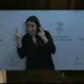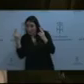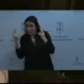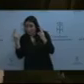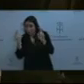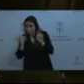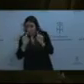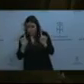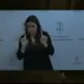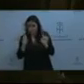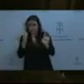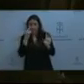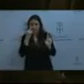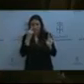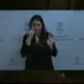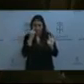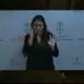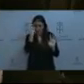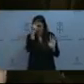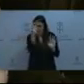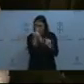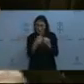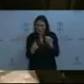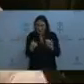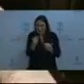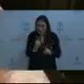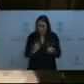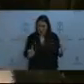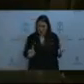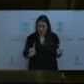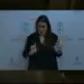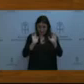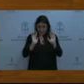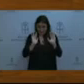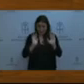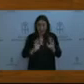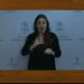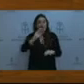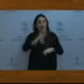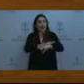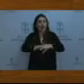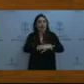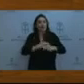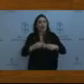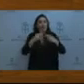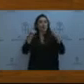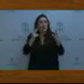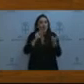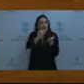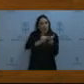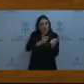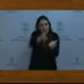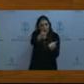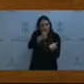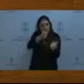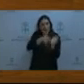aquí se dan como sinónimos y no lo son. Quiero decirle una cosa, que sean las administraciones públicas las que contraten es un modelo